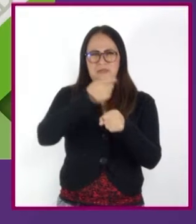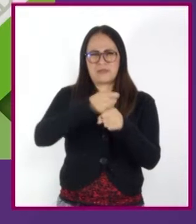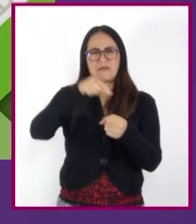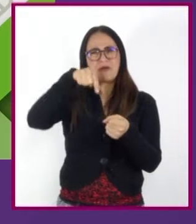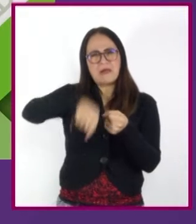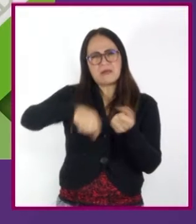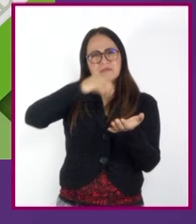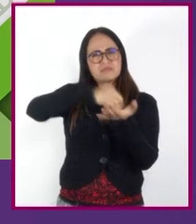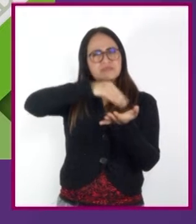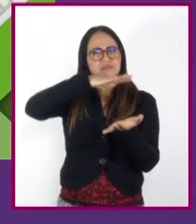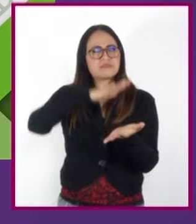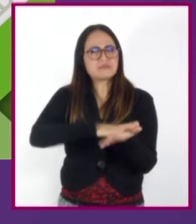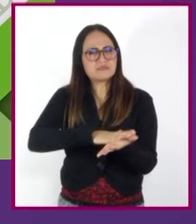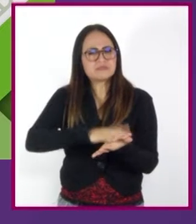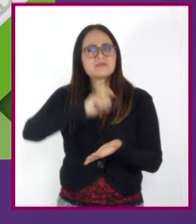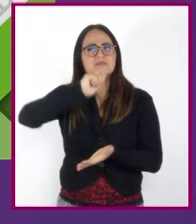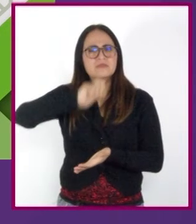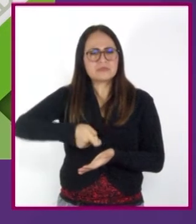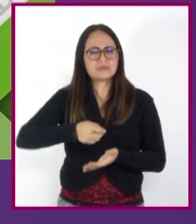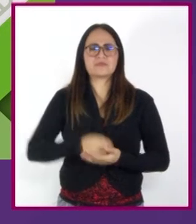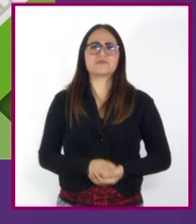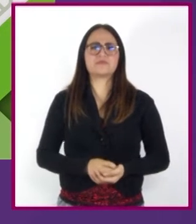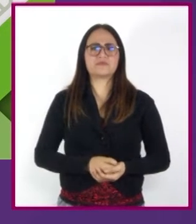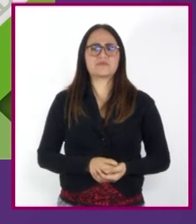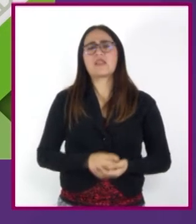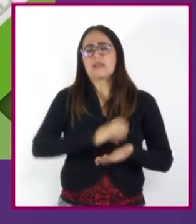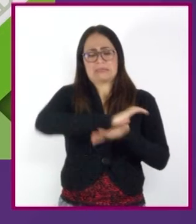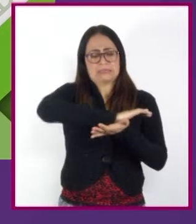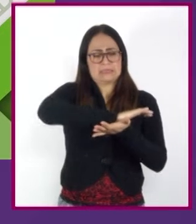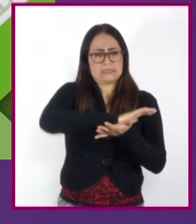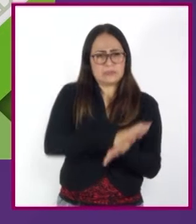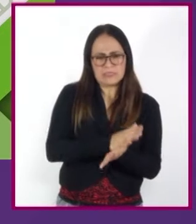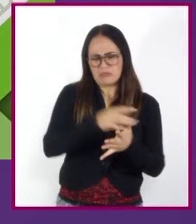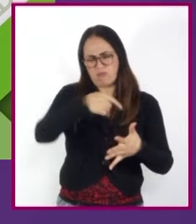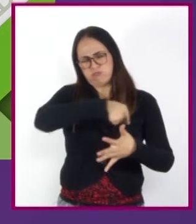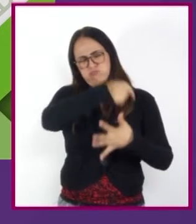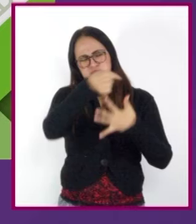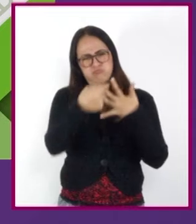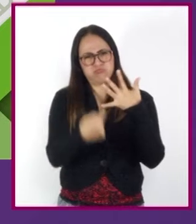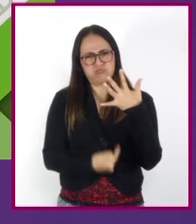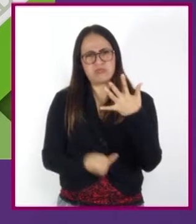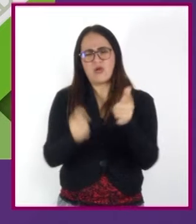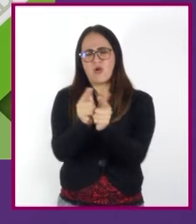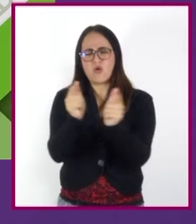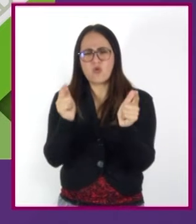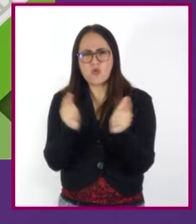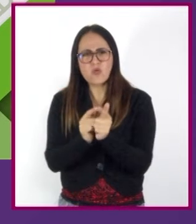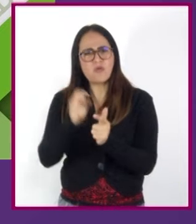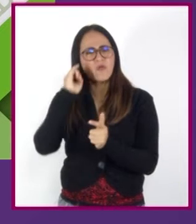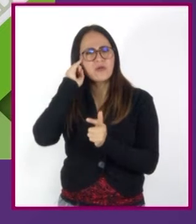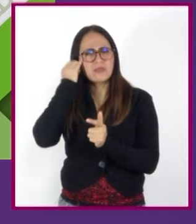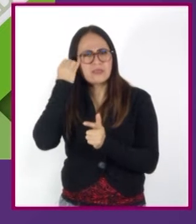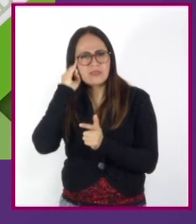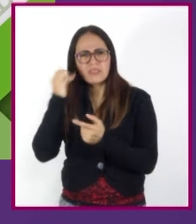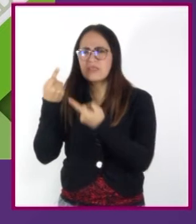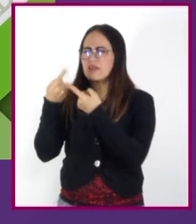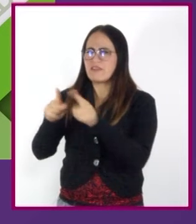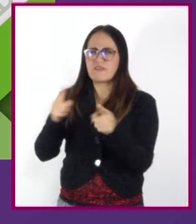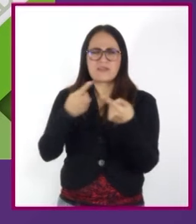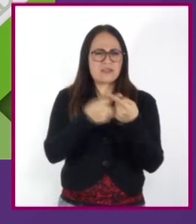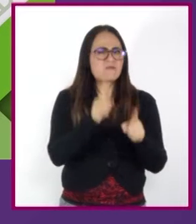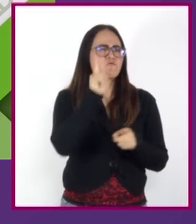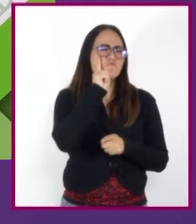que queda prohibida toda discriminación motivada por origen étnico o nacional, el